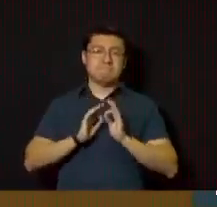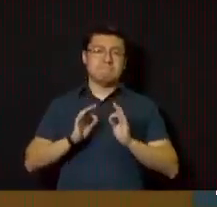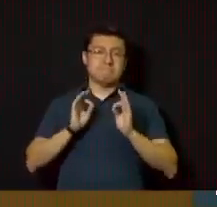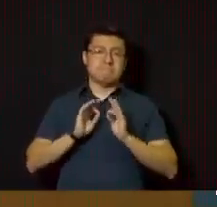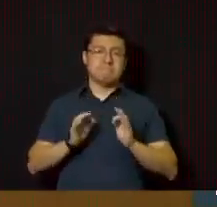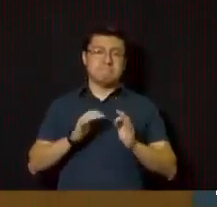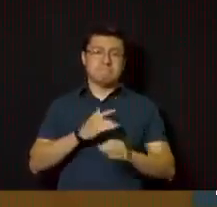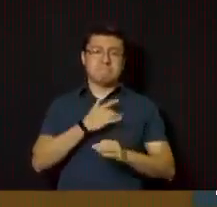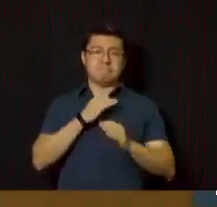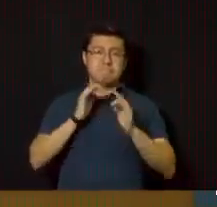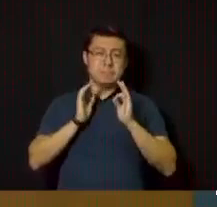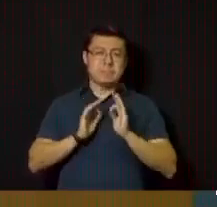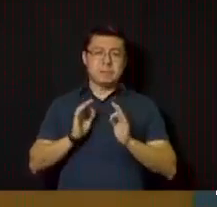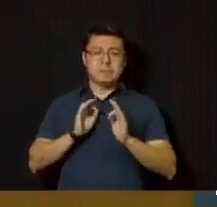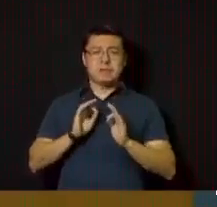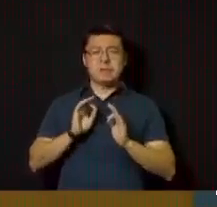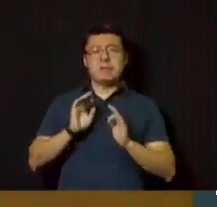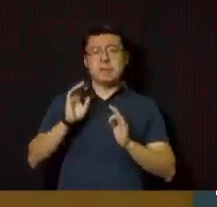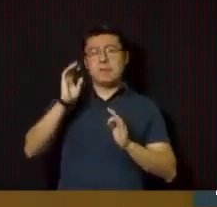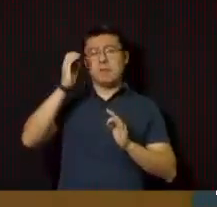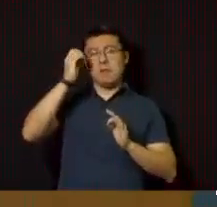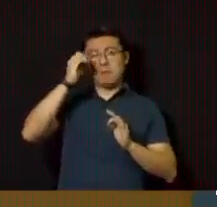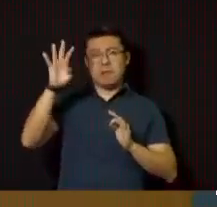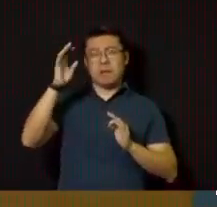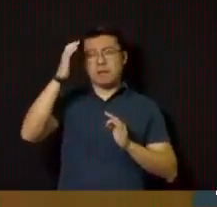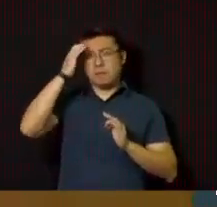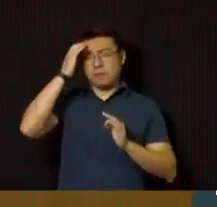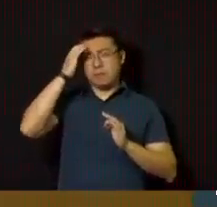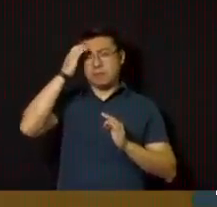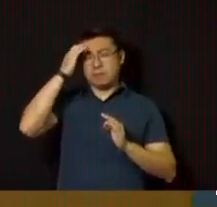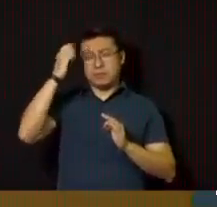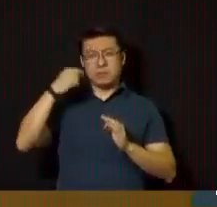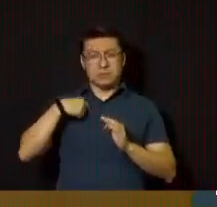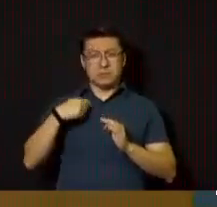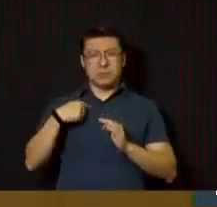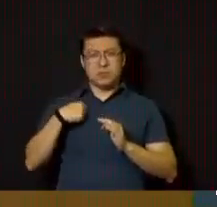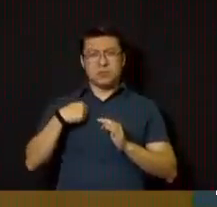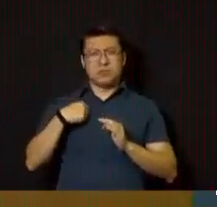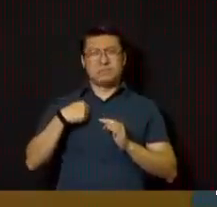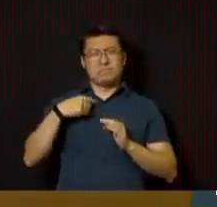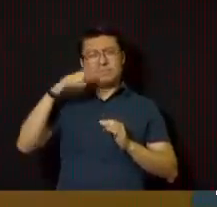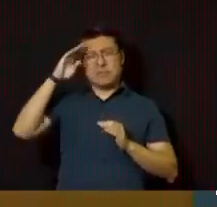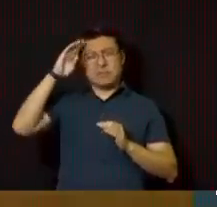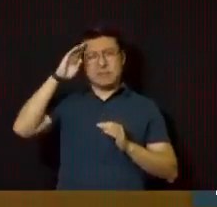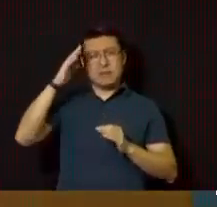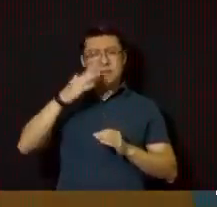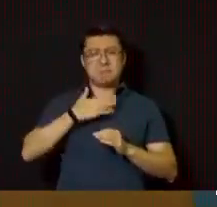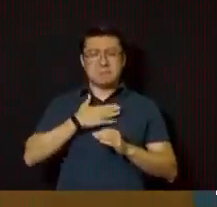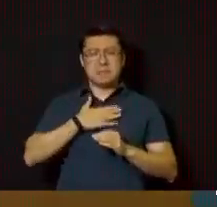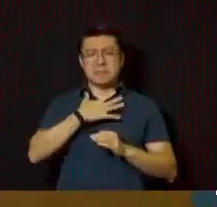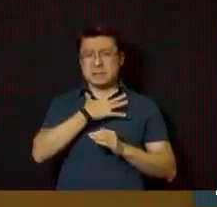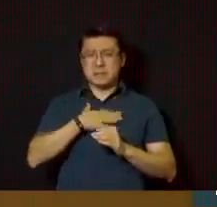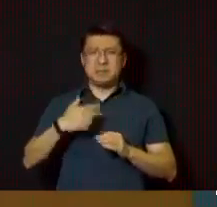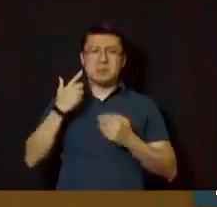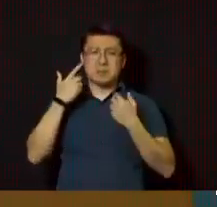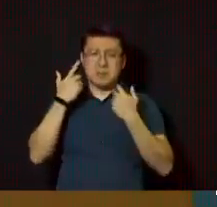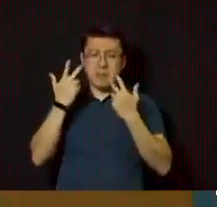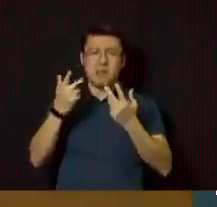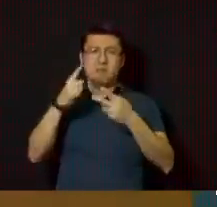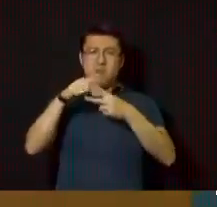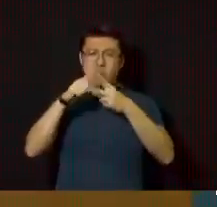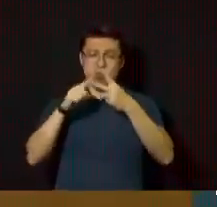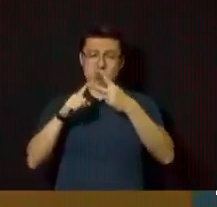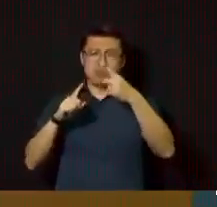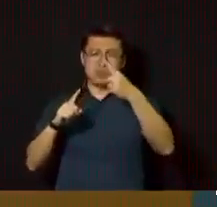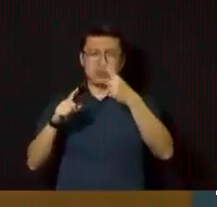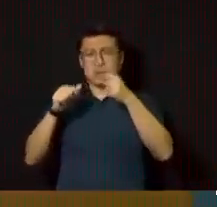Y cuando conocí esto, yo decía, yo quiero darle tiempo a mis hijos, ¿no? Yo quiero darle tiempo y comida a mis hijos, y